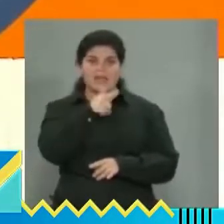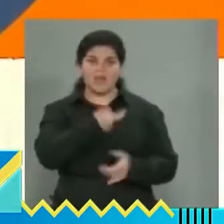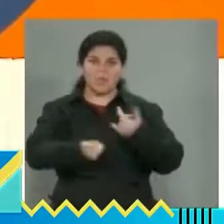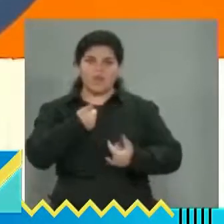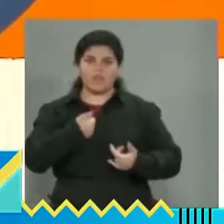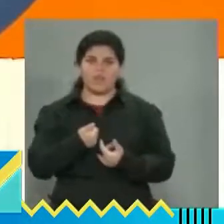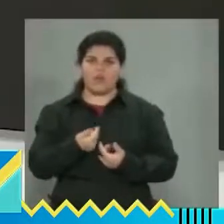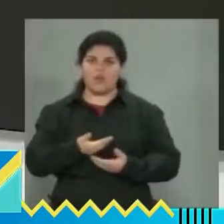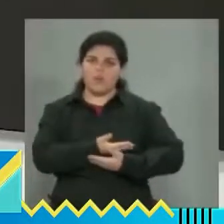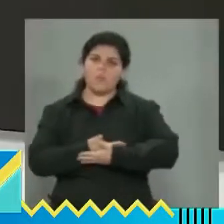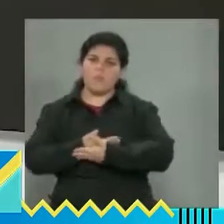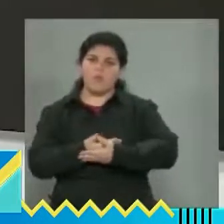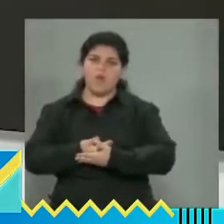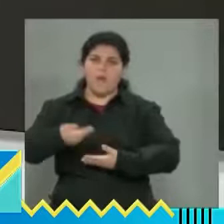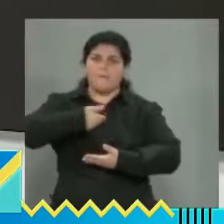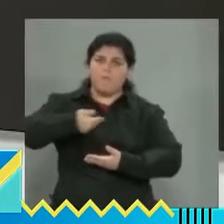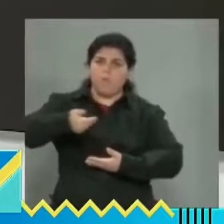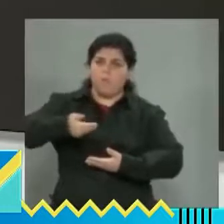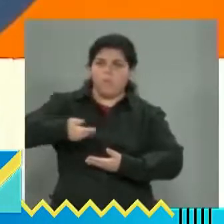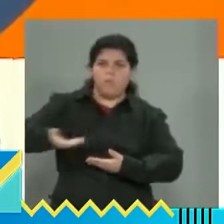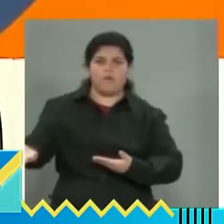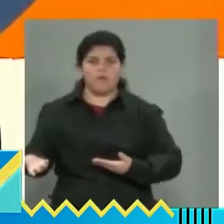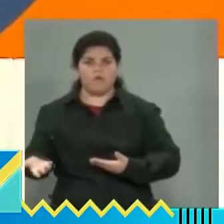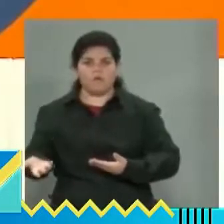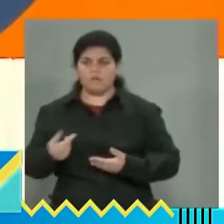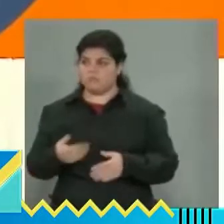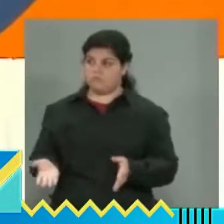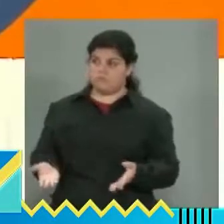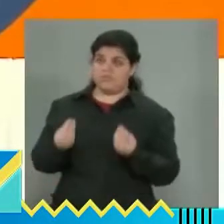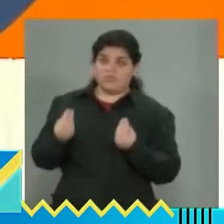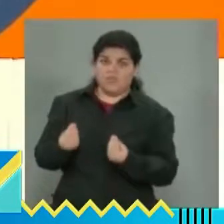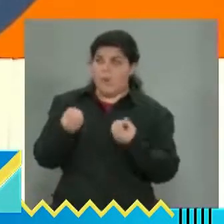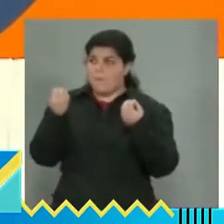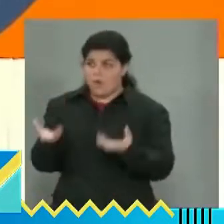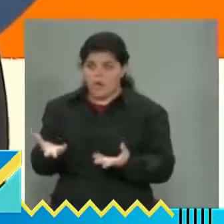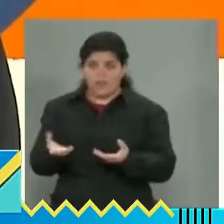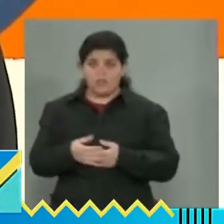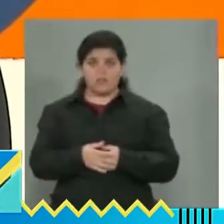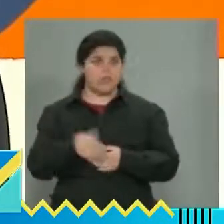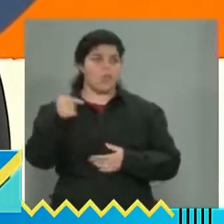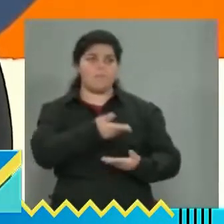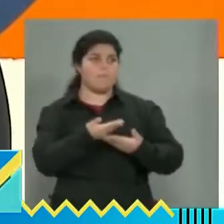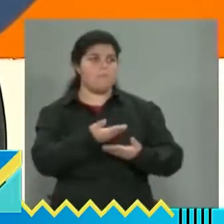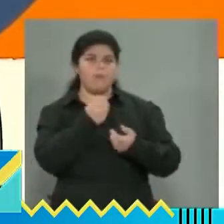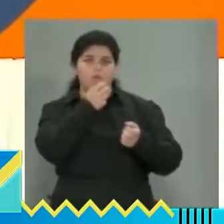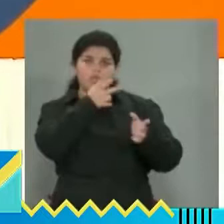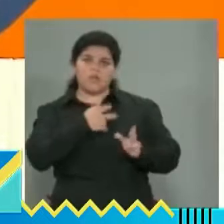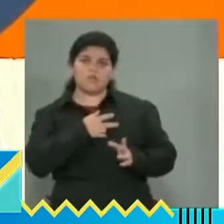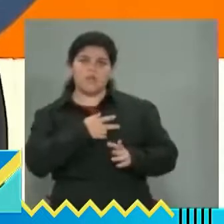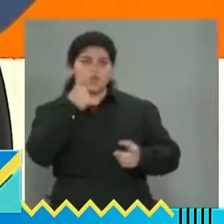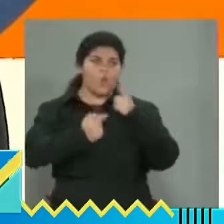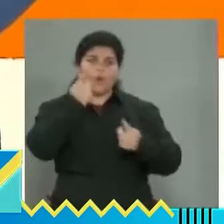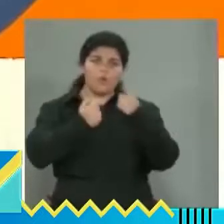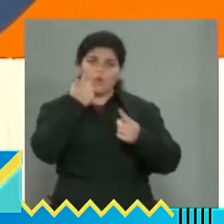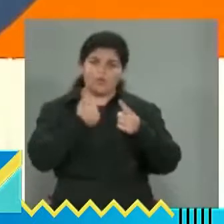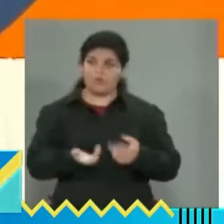muy demandante. Y entonces uno ahí podría decir, ¿pero cómo? ¿Por qué? Le preguntaba yo. Y pues lloraba todo el tiempo. ¿Qué